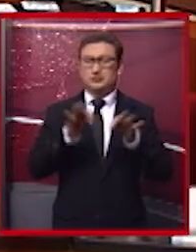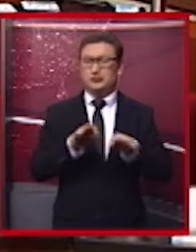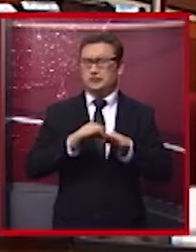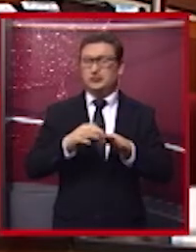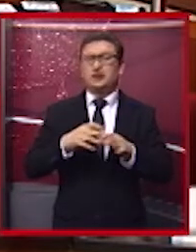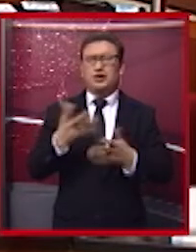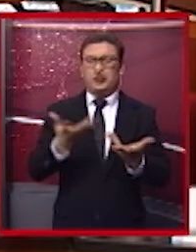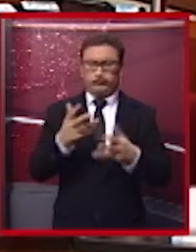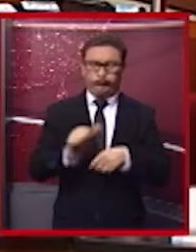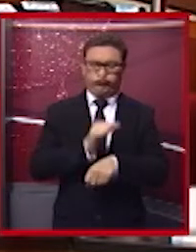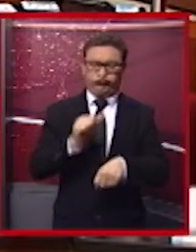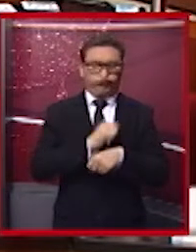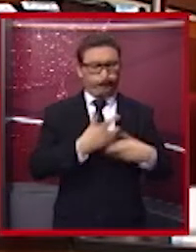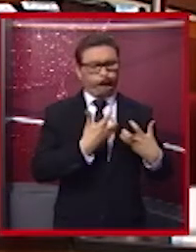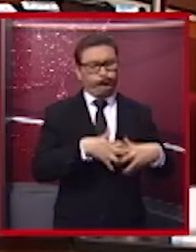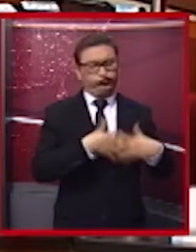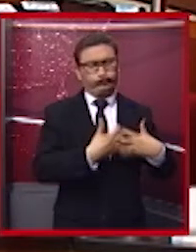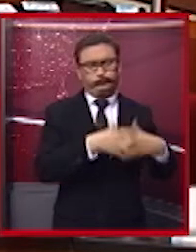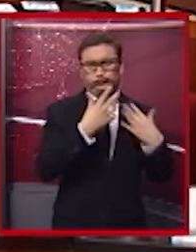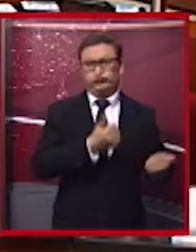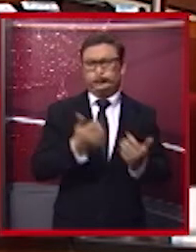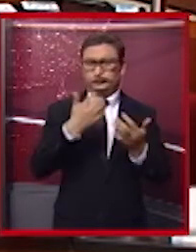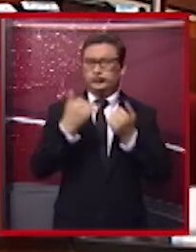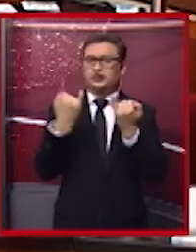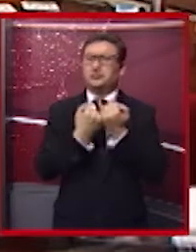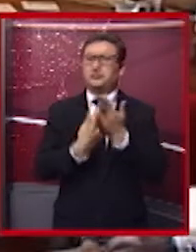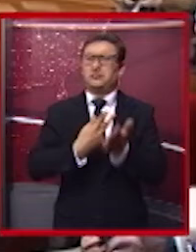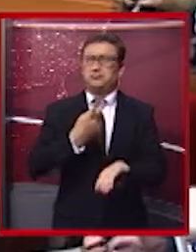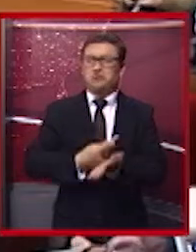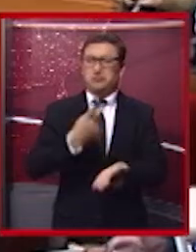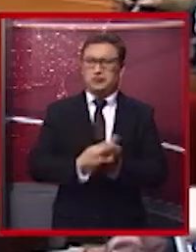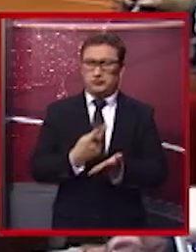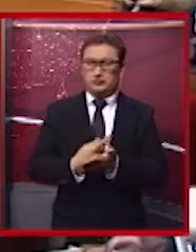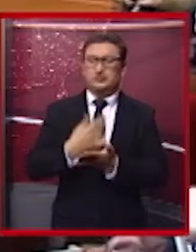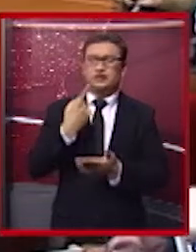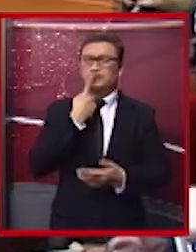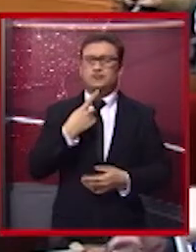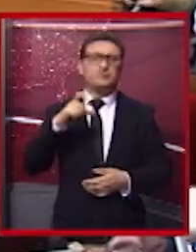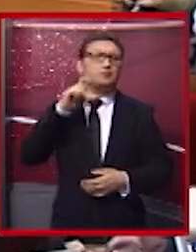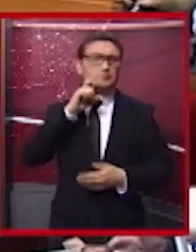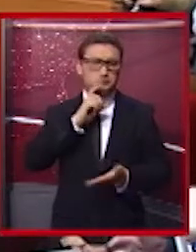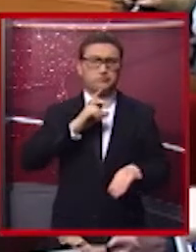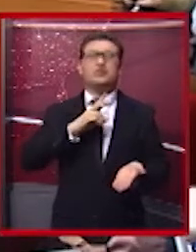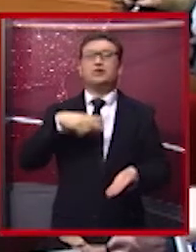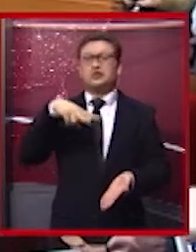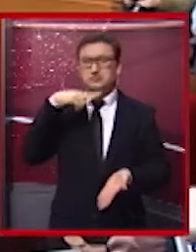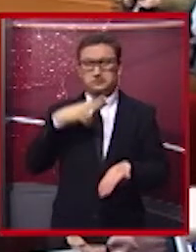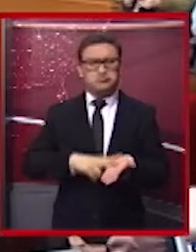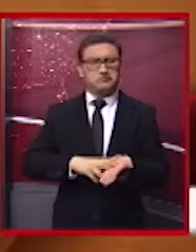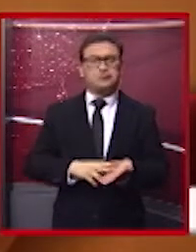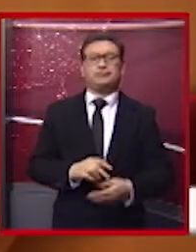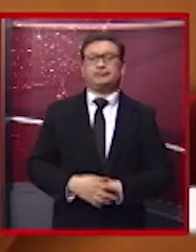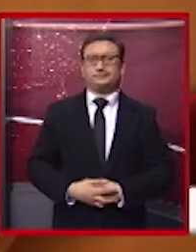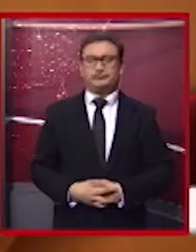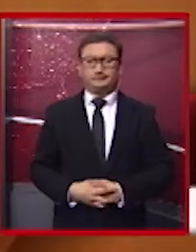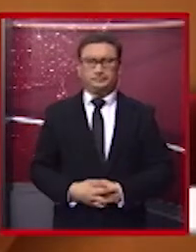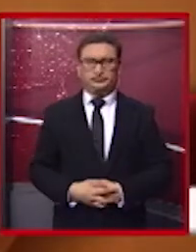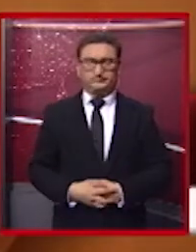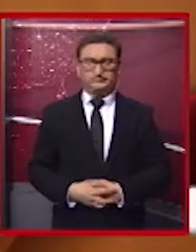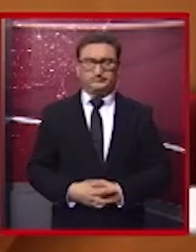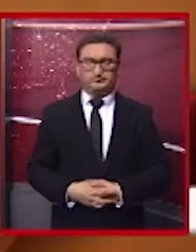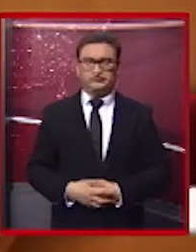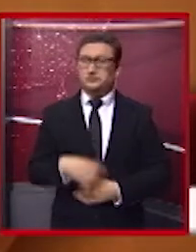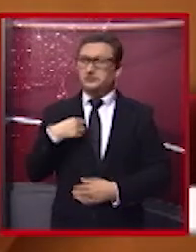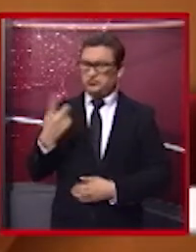productores de automóviles y como el primer productor de plata, jitomate y aguacate. En este contexto,